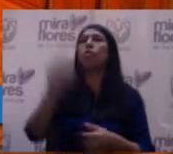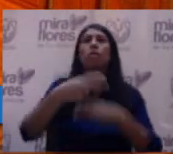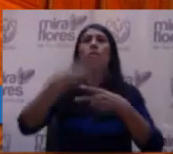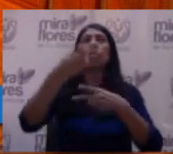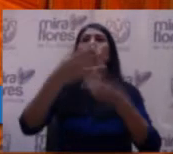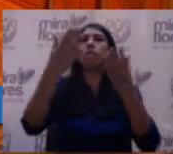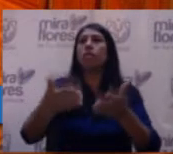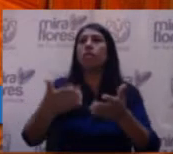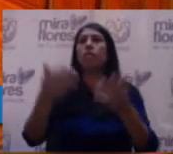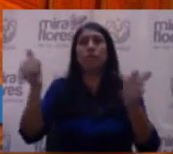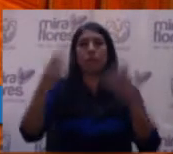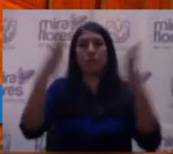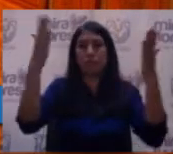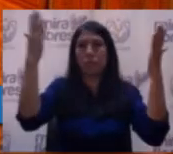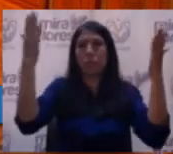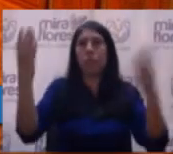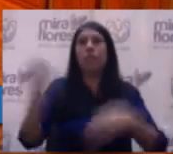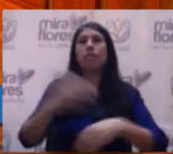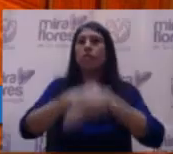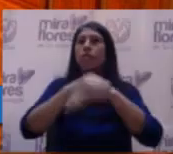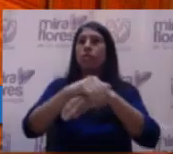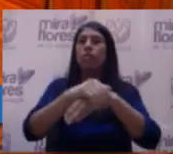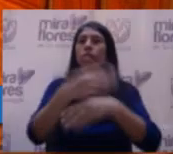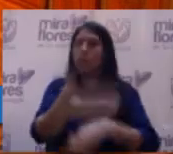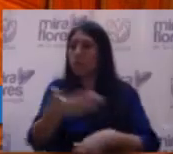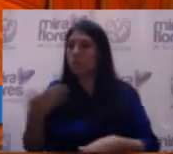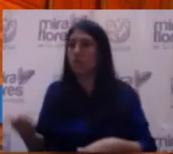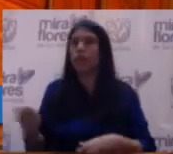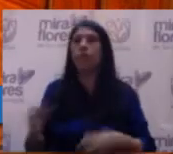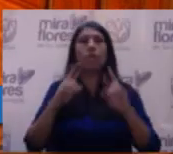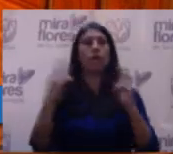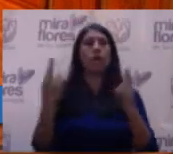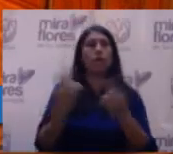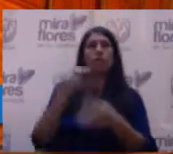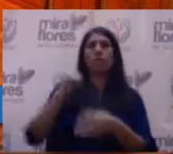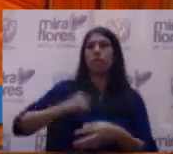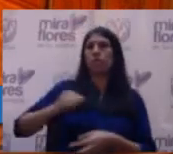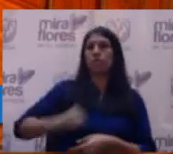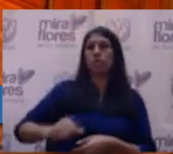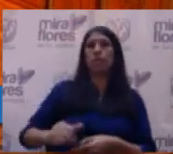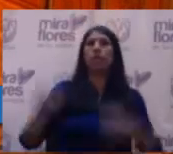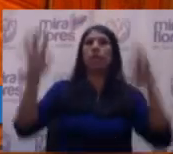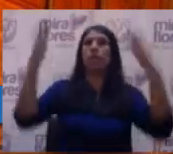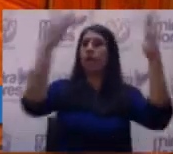demanden. Felicitaciones y bienvenida al Consejo. Muchísimas gracias. Un aplauso, por favor, para la regidora.